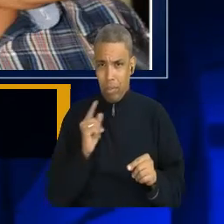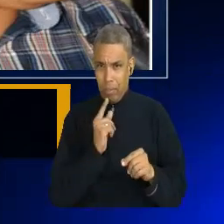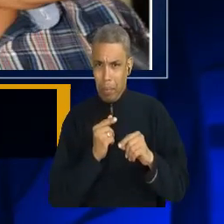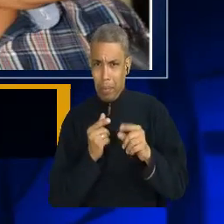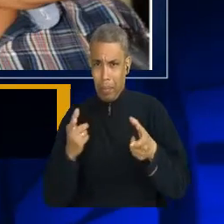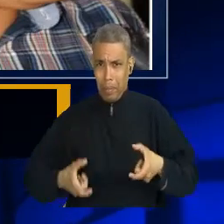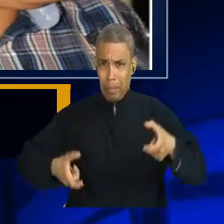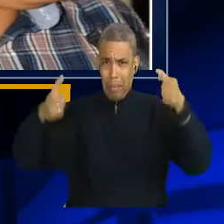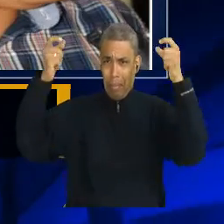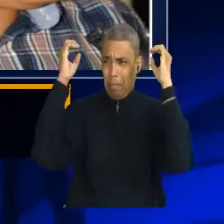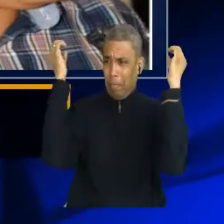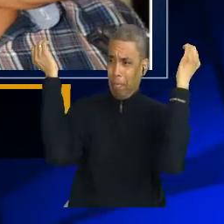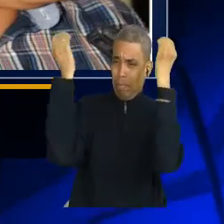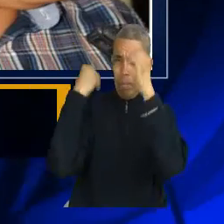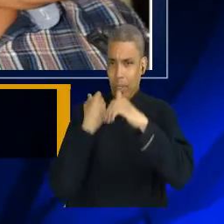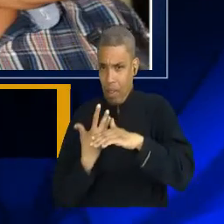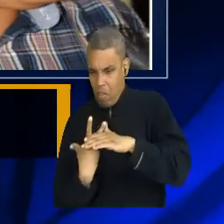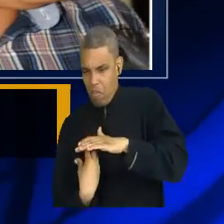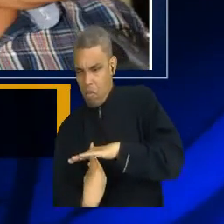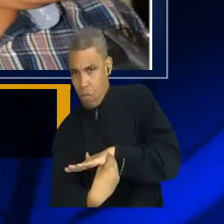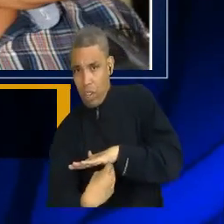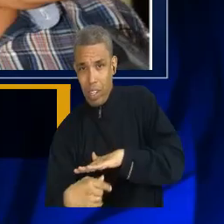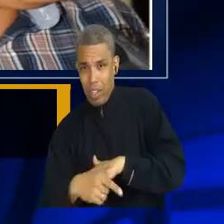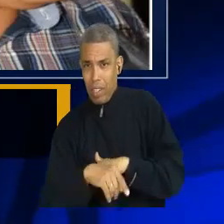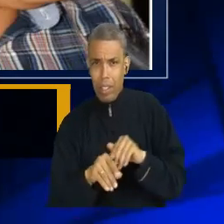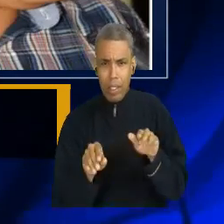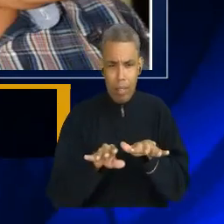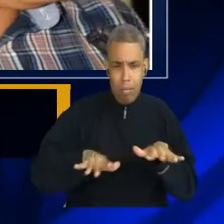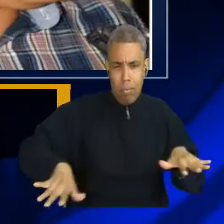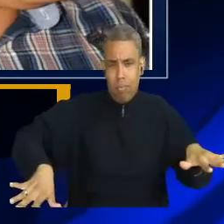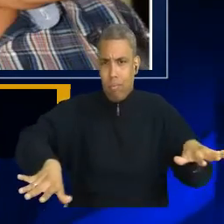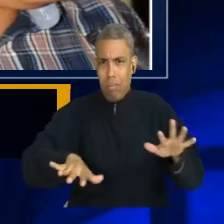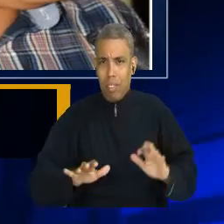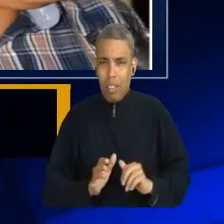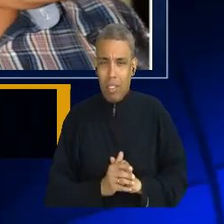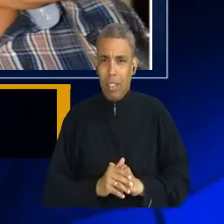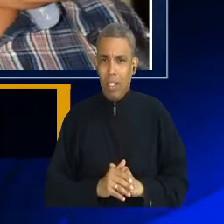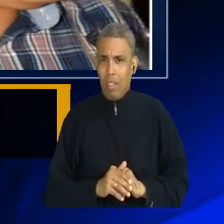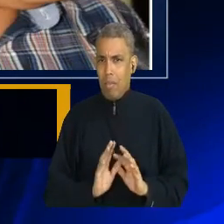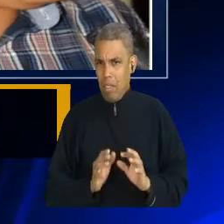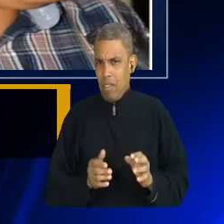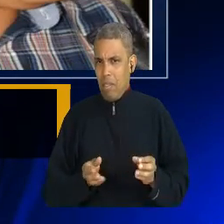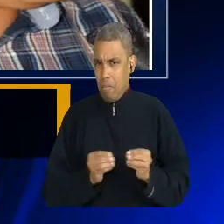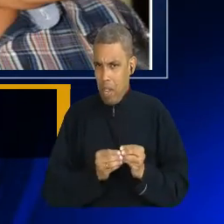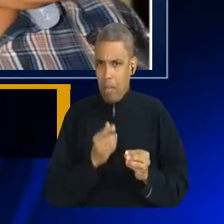y ya después es iniciar a instalar, lo cual sí permite que se trabaje con varias cuadrillas y disminuir los